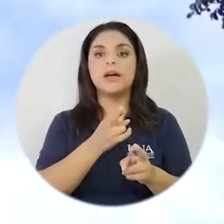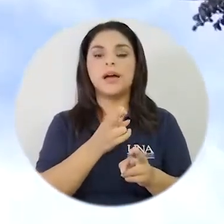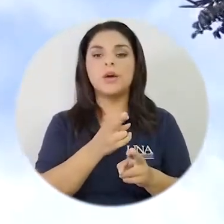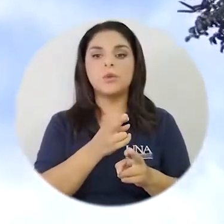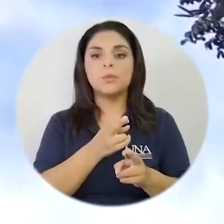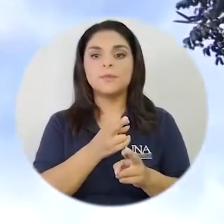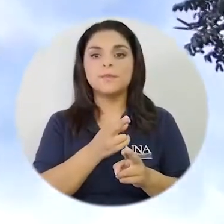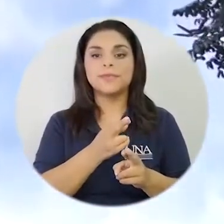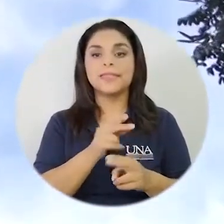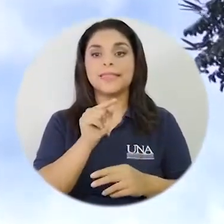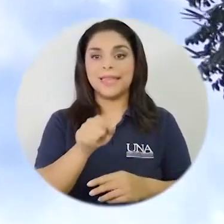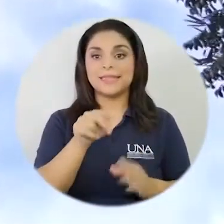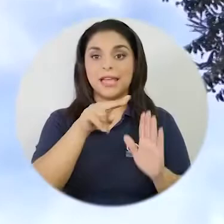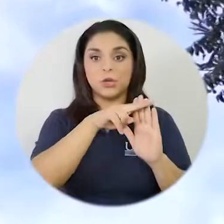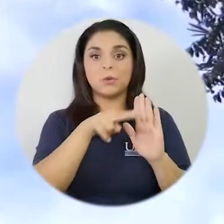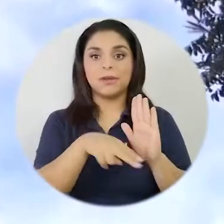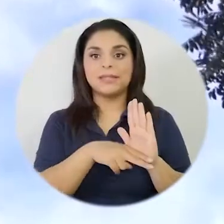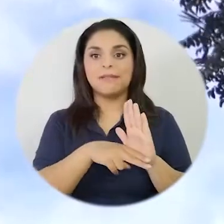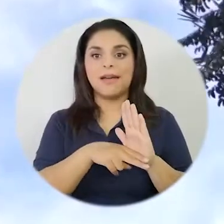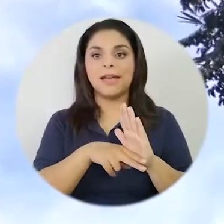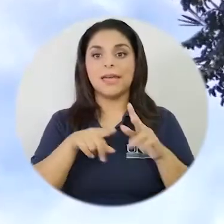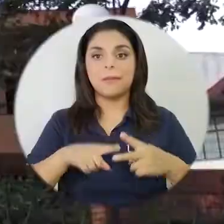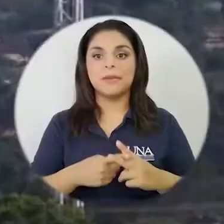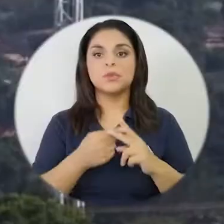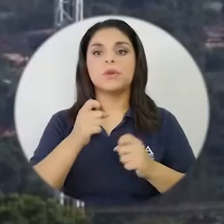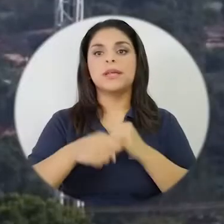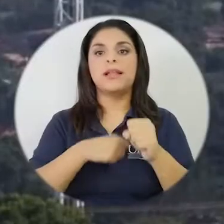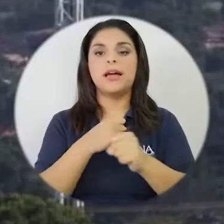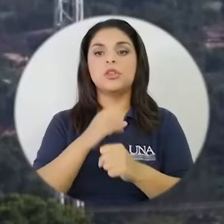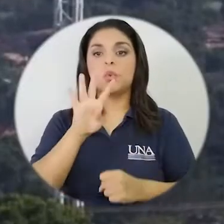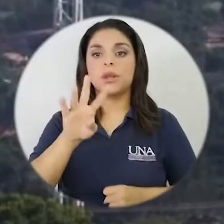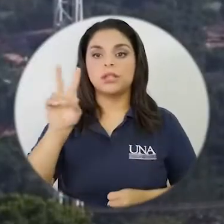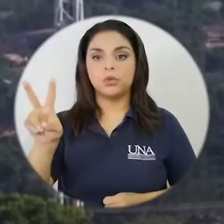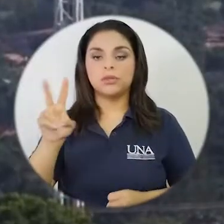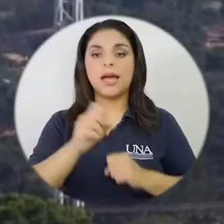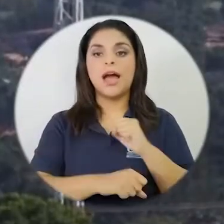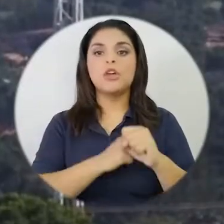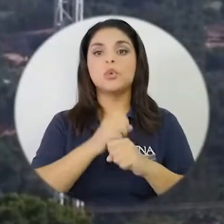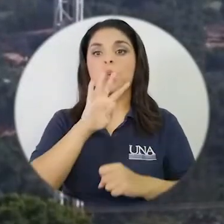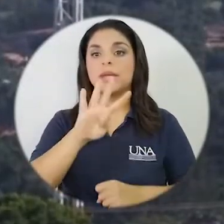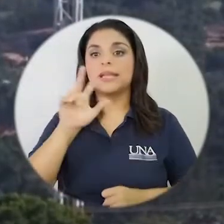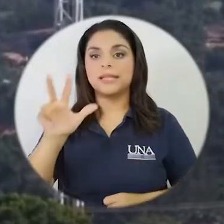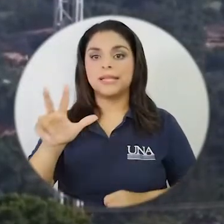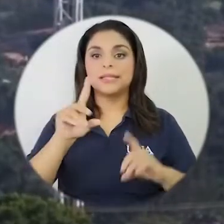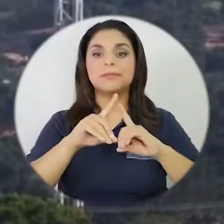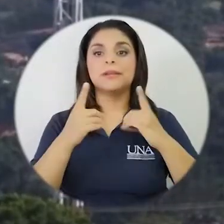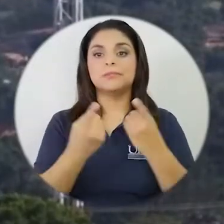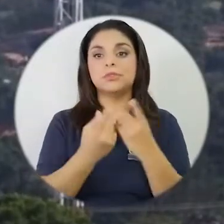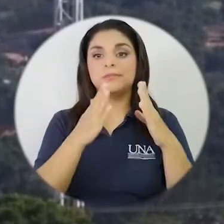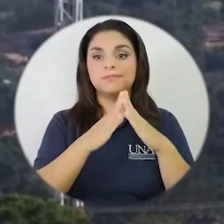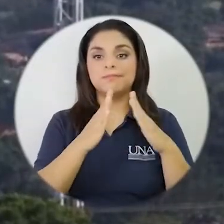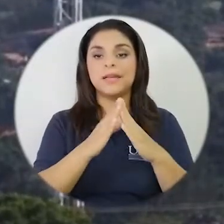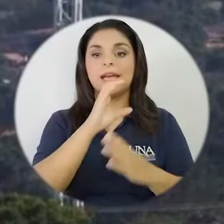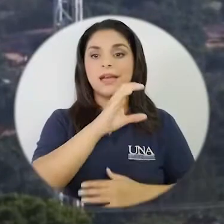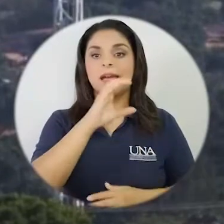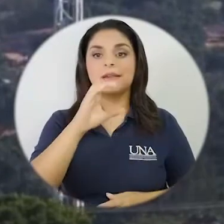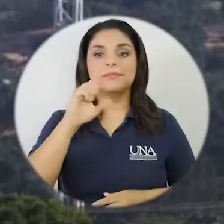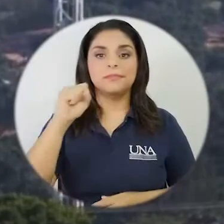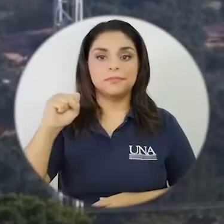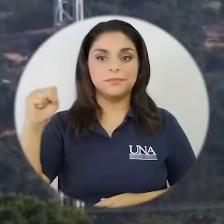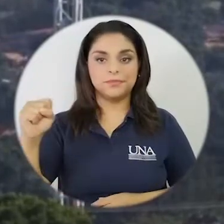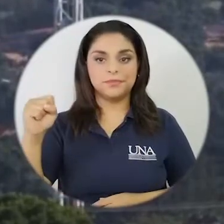producto de esa normativa que nace en el año 42. En el año 43, el Departamento de Habitación de la